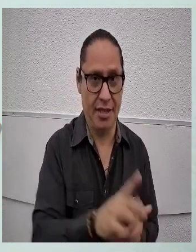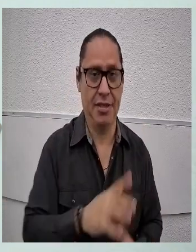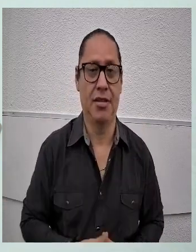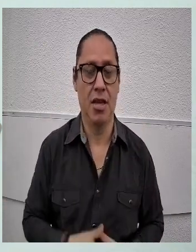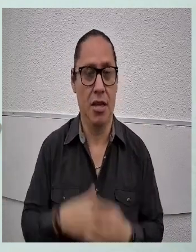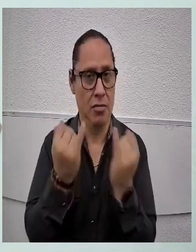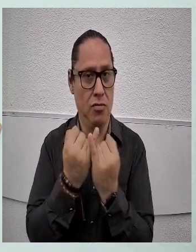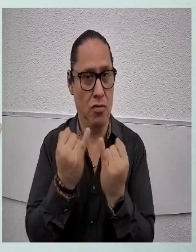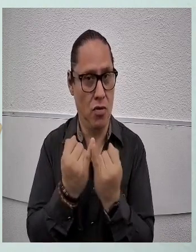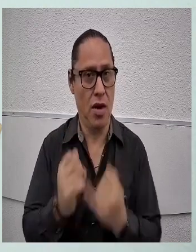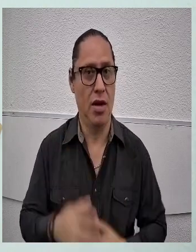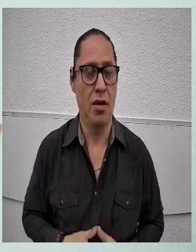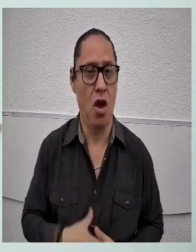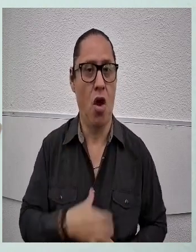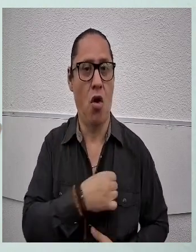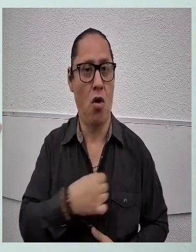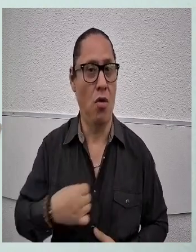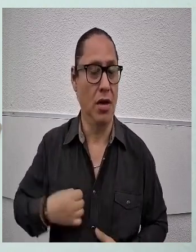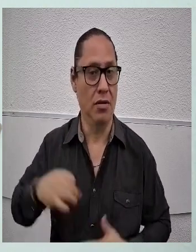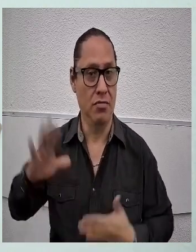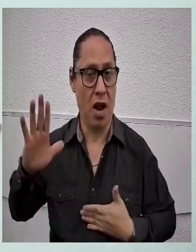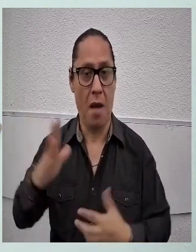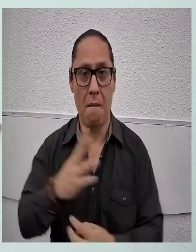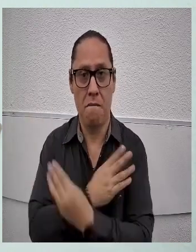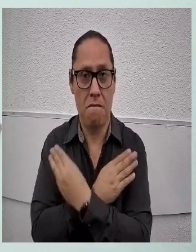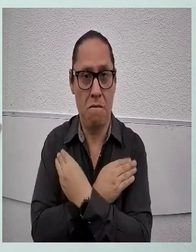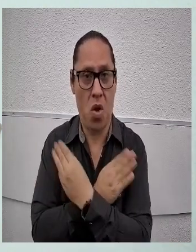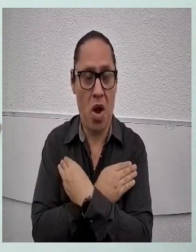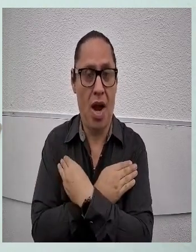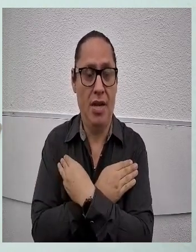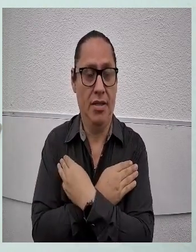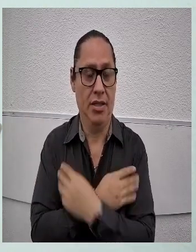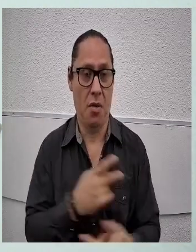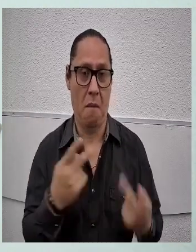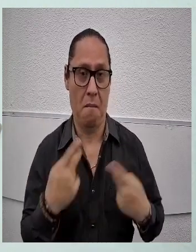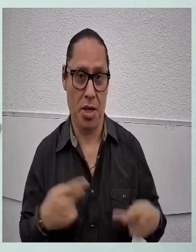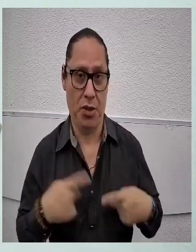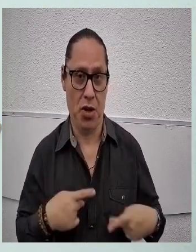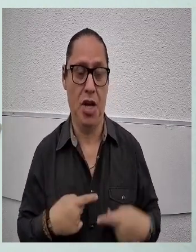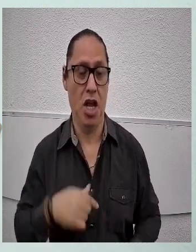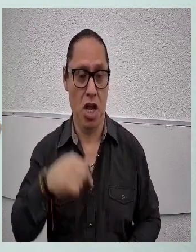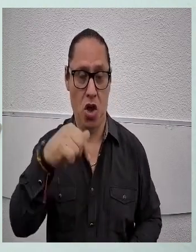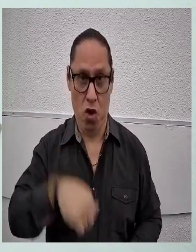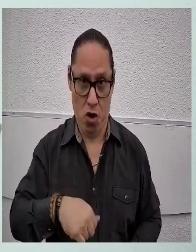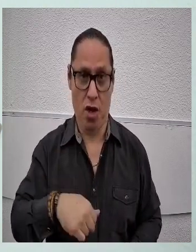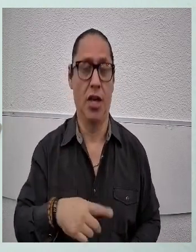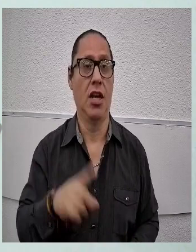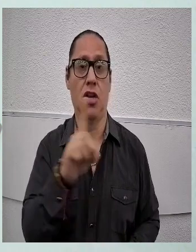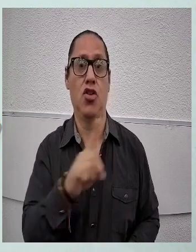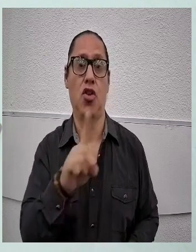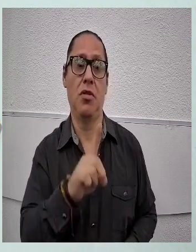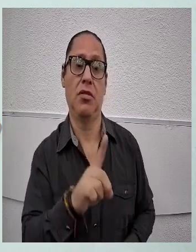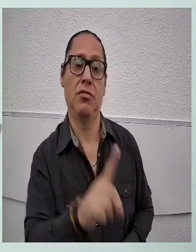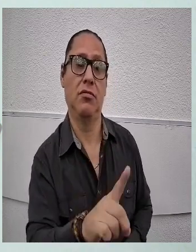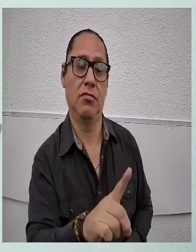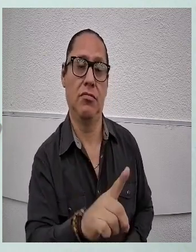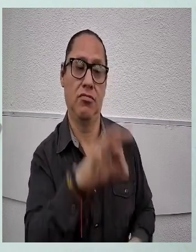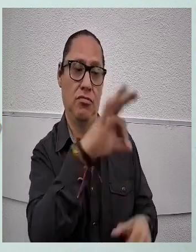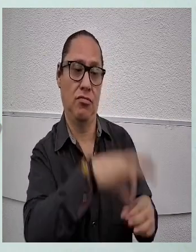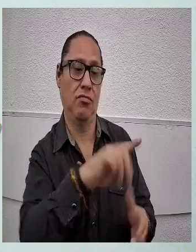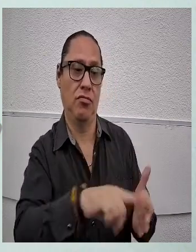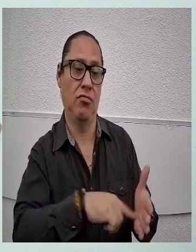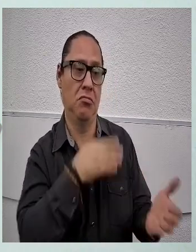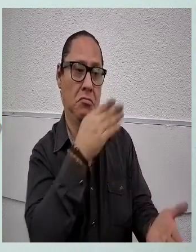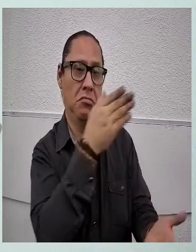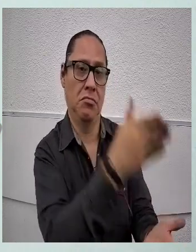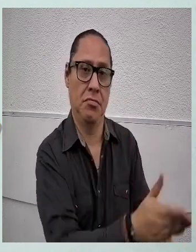también una obligación moral y ciudadana el salir este domingo 2 de junio a nuestra casilla